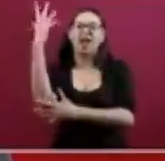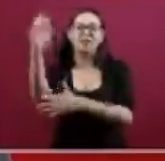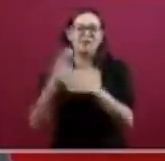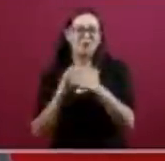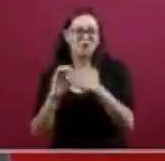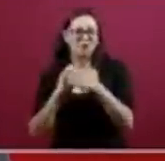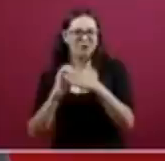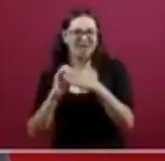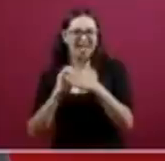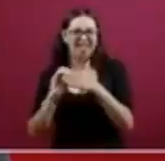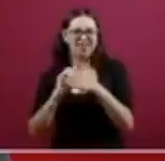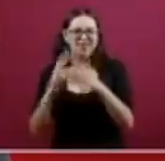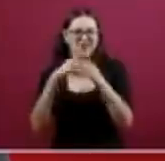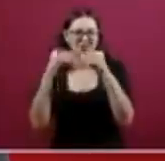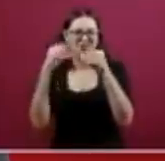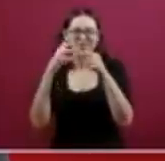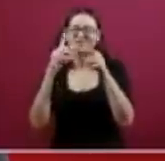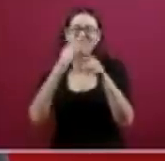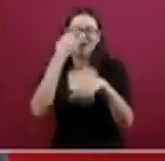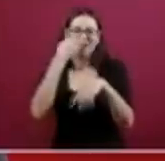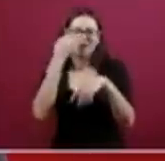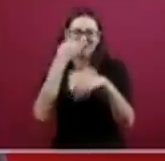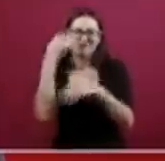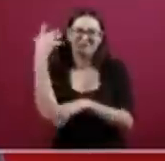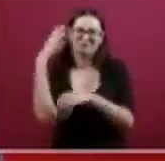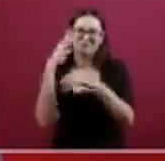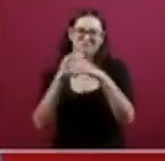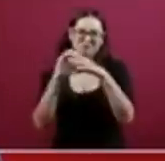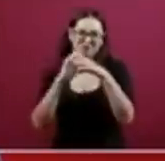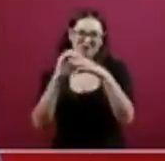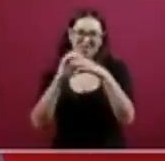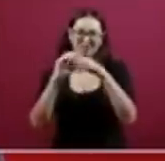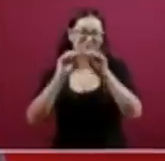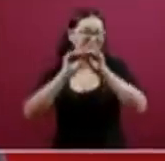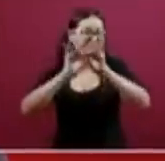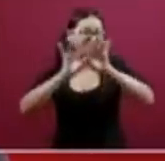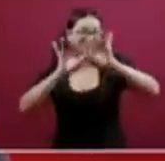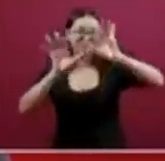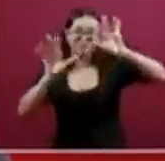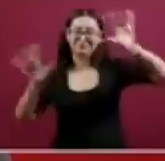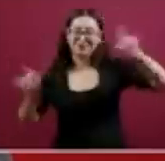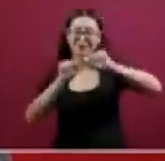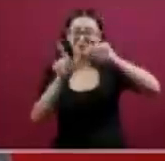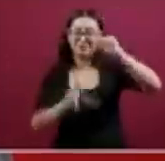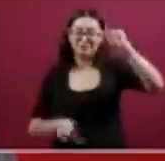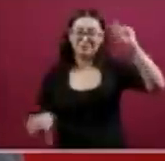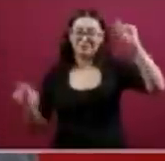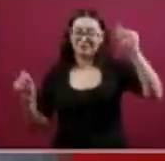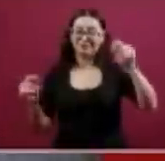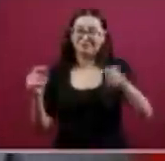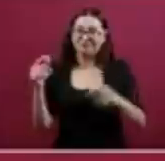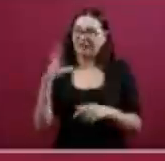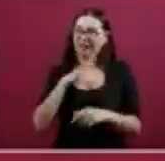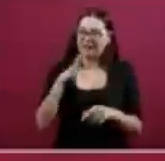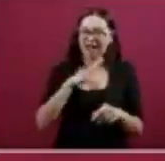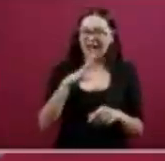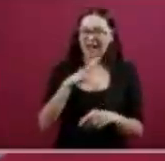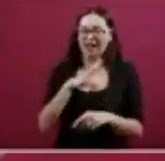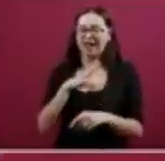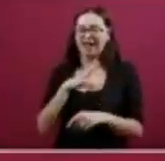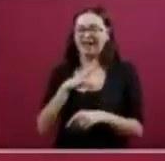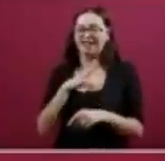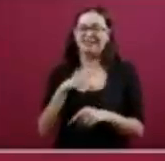que es una flor que se da en todo el país. No es como la